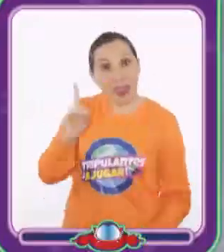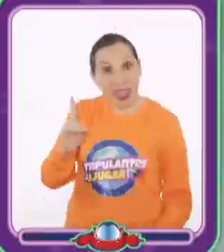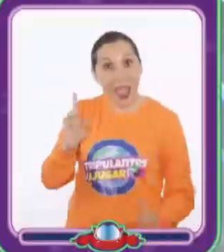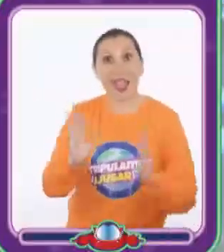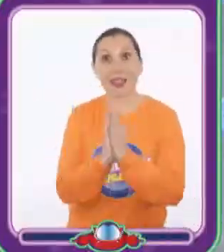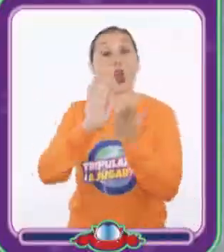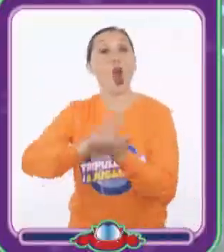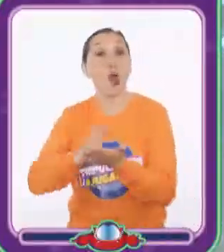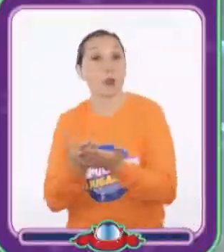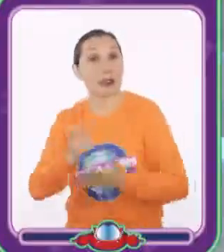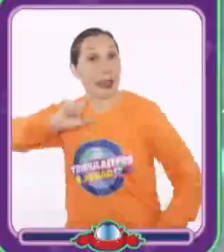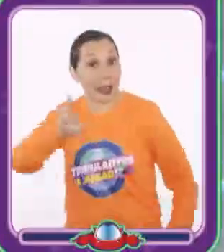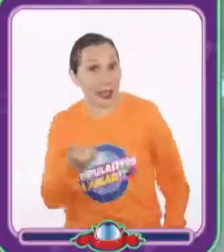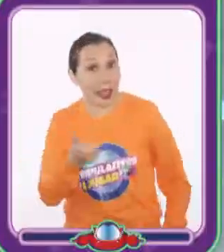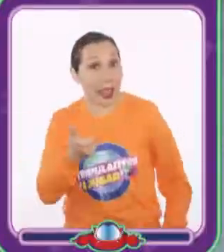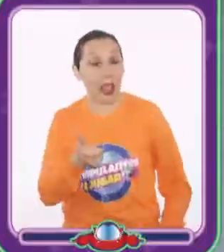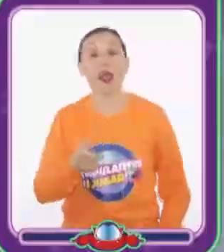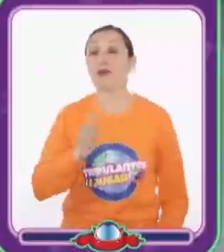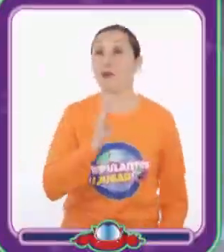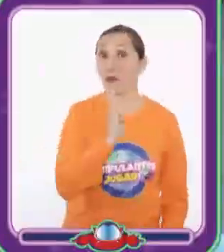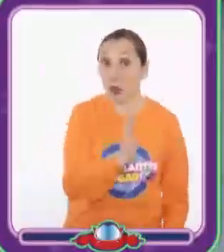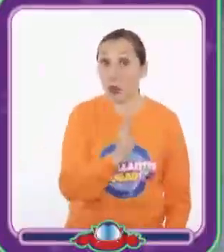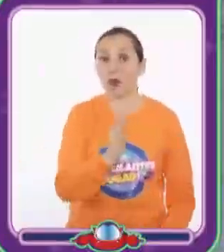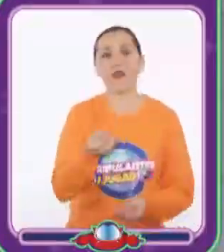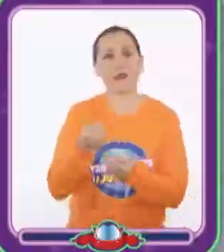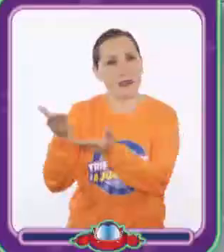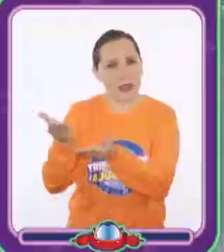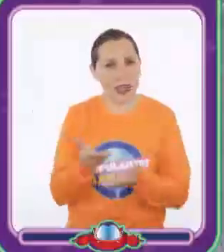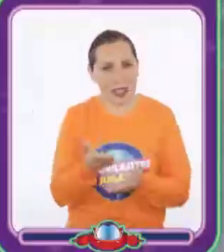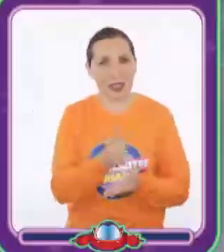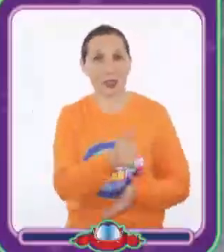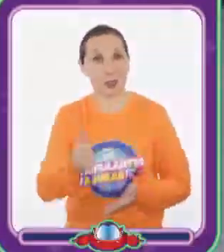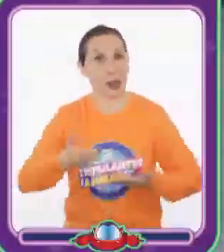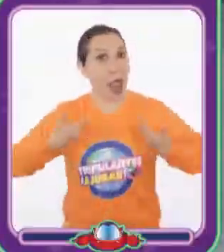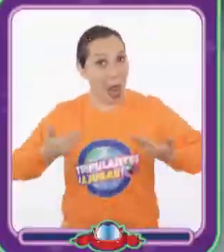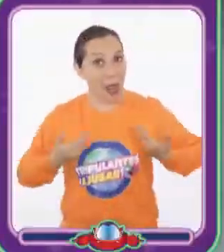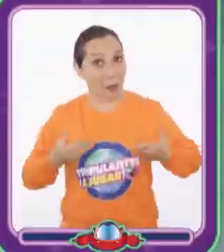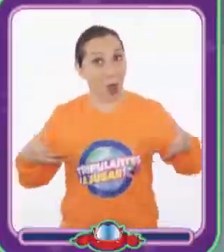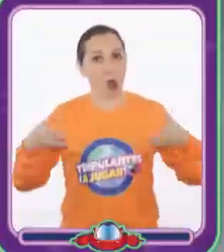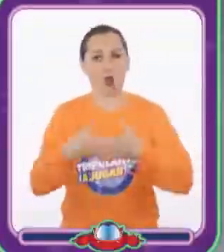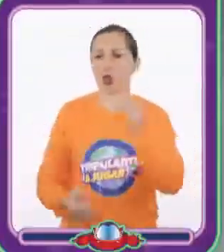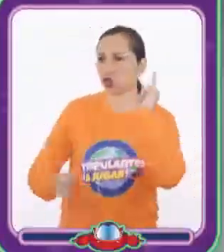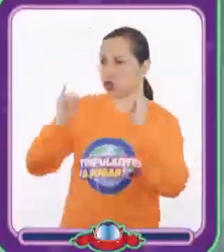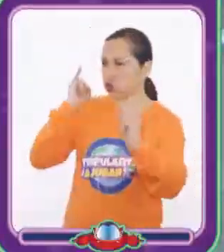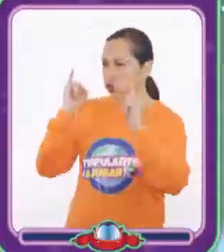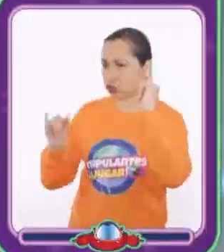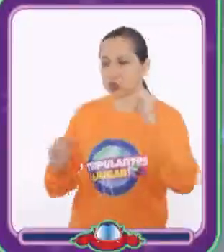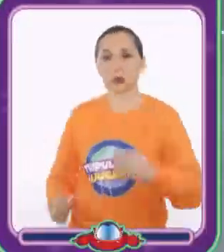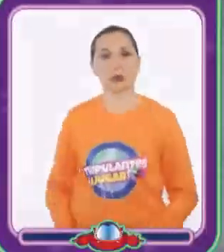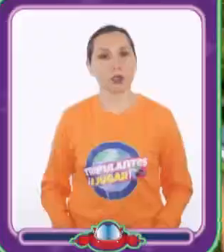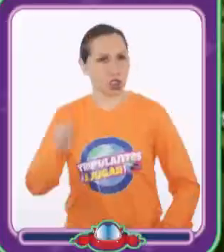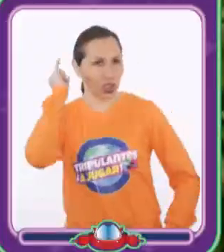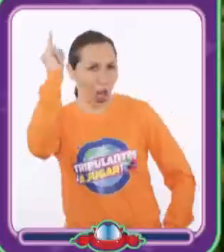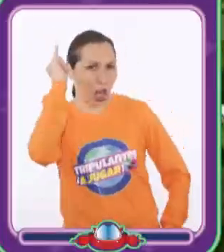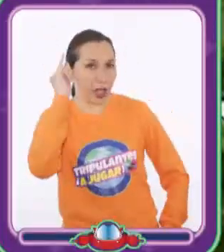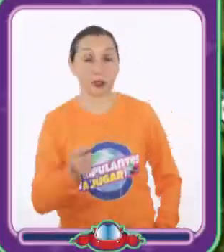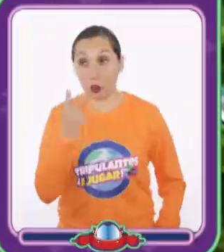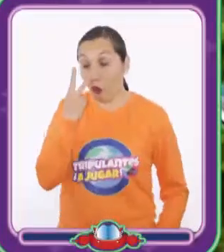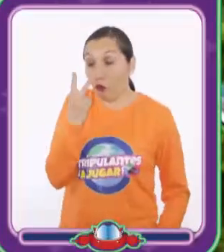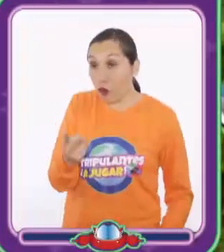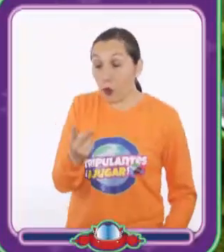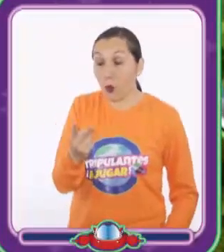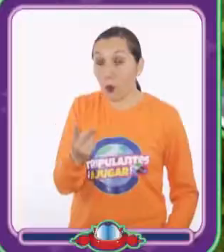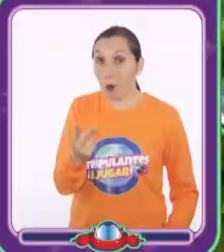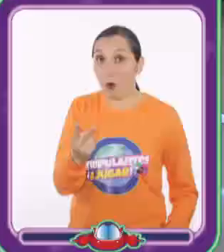Dairelis? ¿Cómo estás, Gaspar y Bruno? Bienvenidas y bienvenidos. ¿Hay energía, tripulación? Sí. ¿Sí? Tripulación, sí. La pregunta.